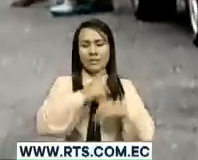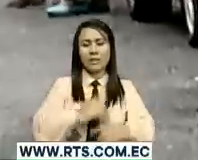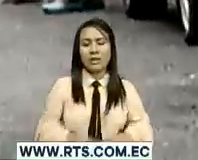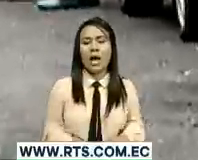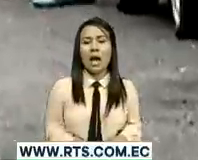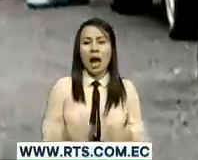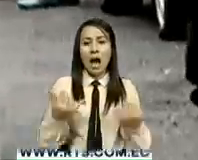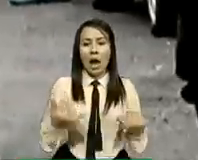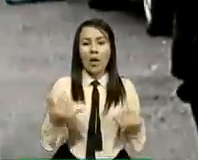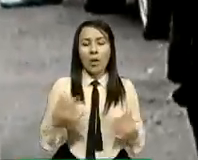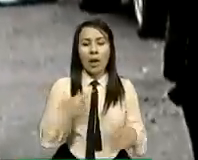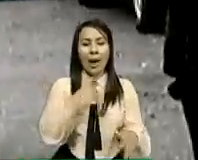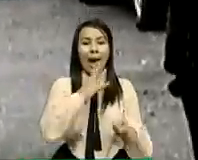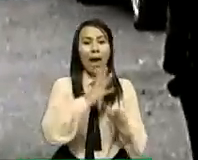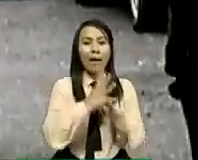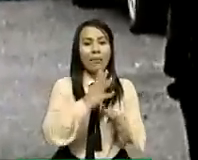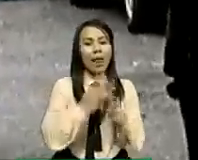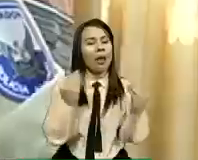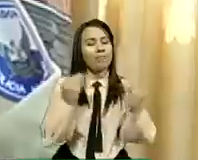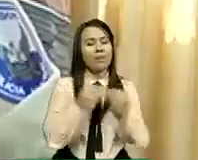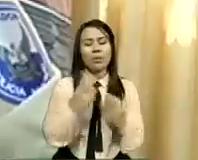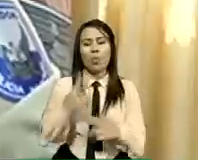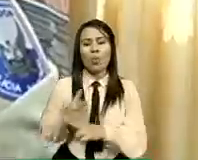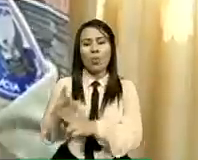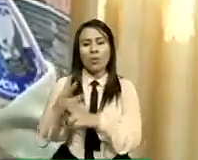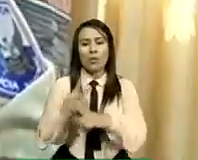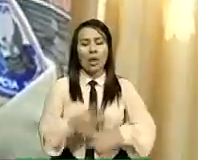tumbaron, aparentemente les habrían